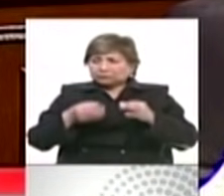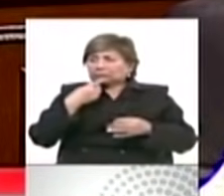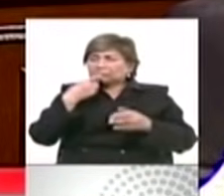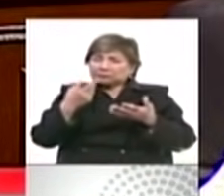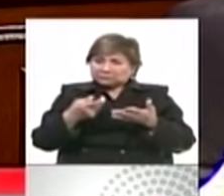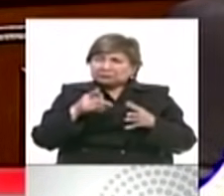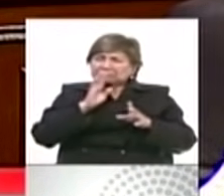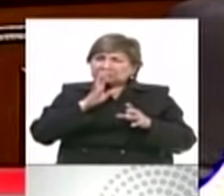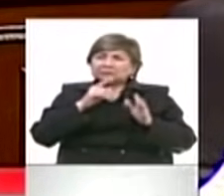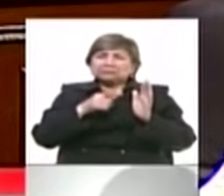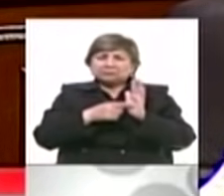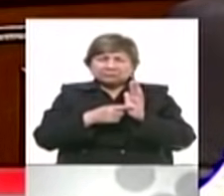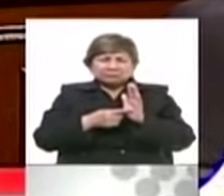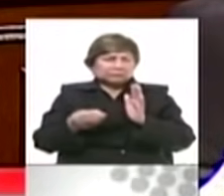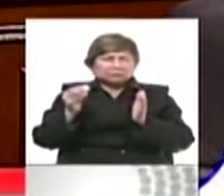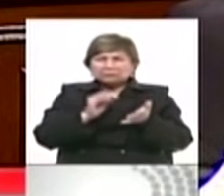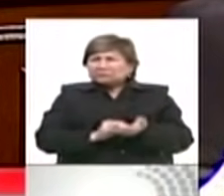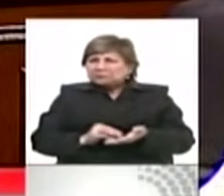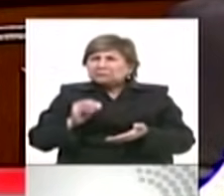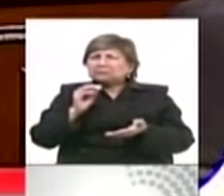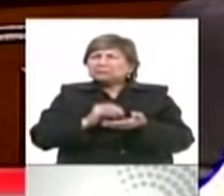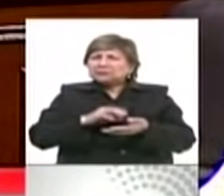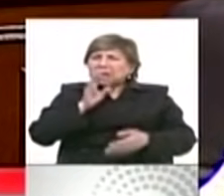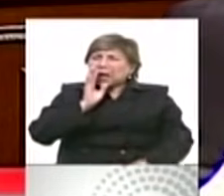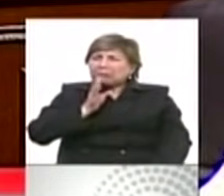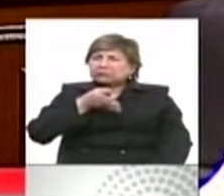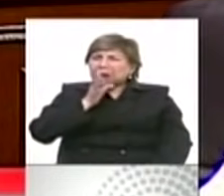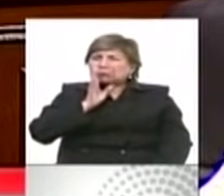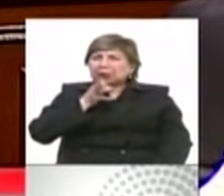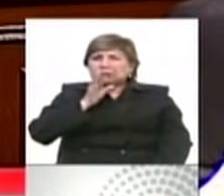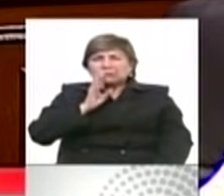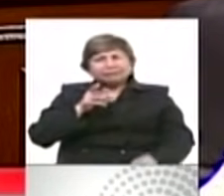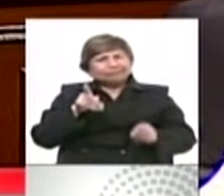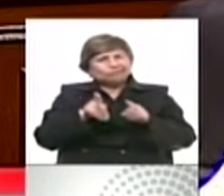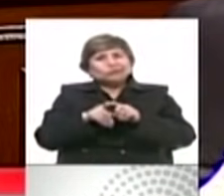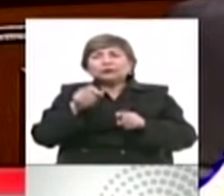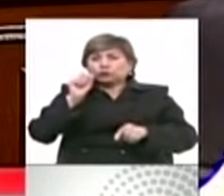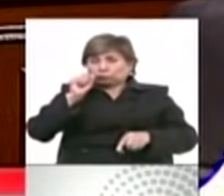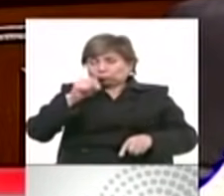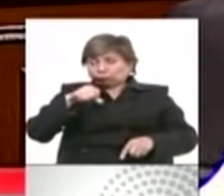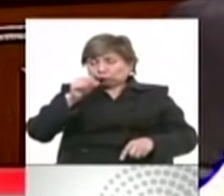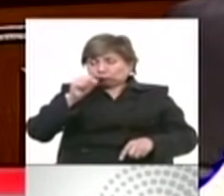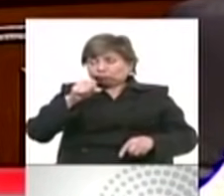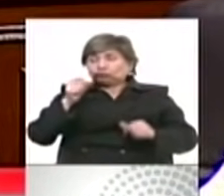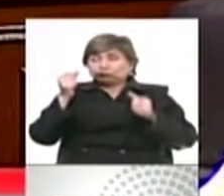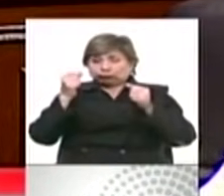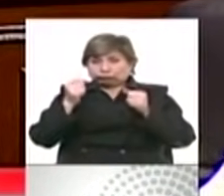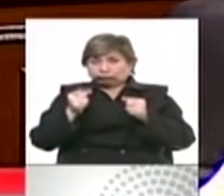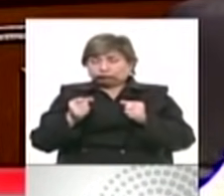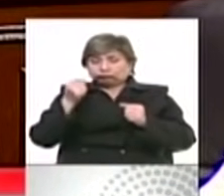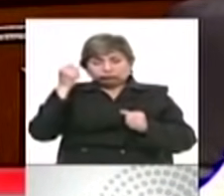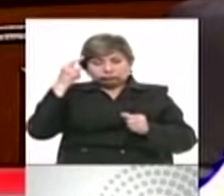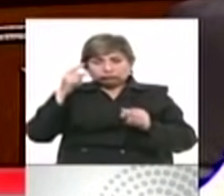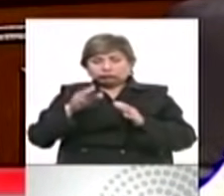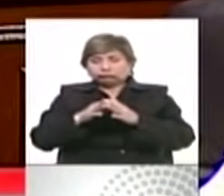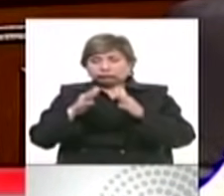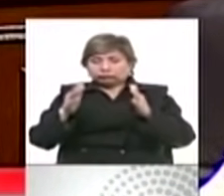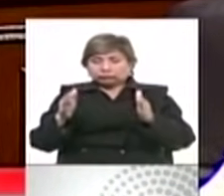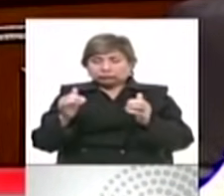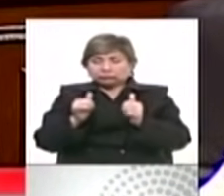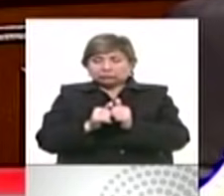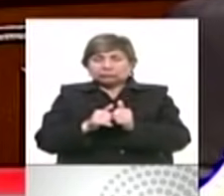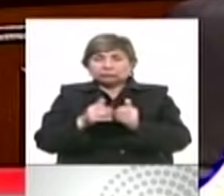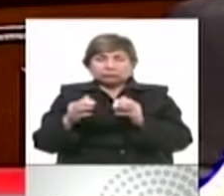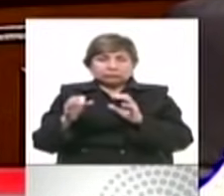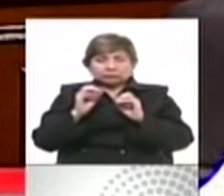no solamente para los pobres, sino también para los ricos. Queremos nosotros que ese discurso que pronunció el señor